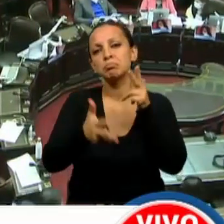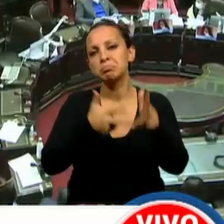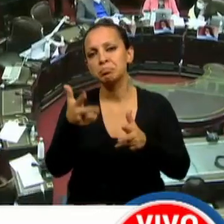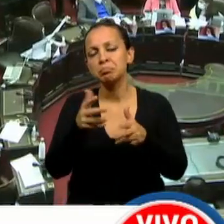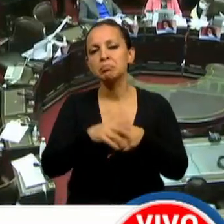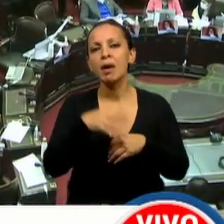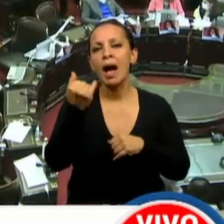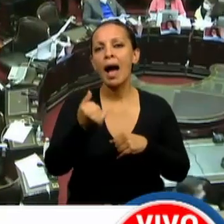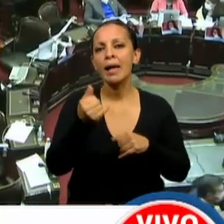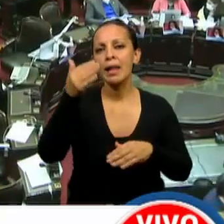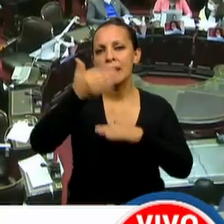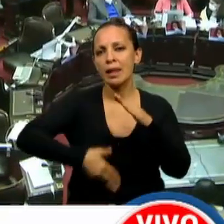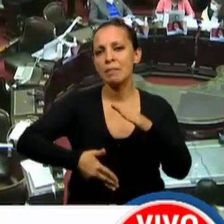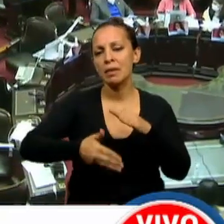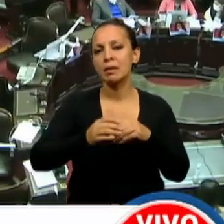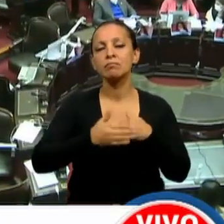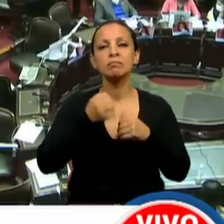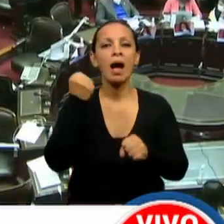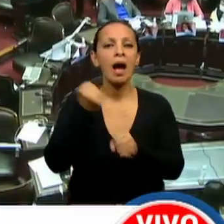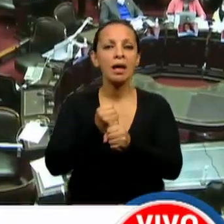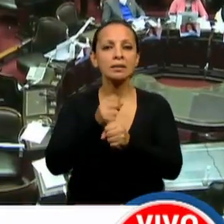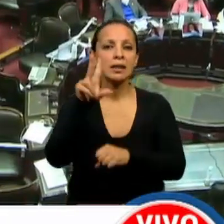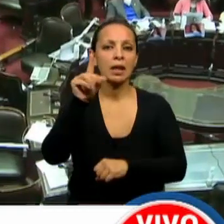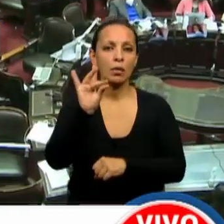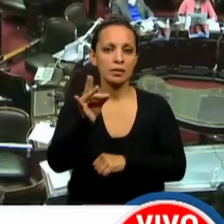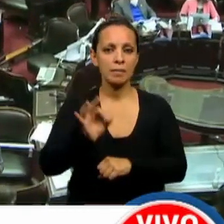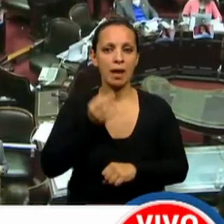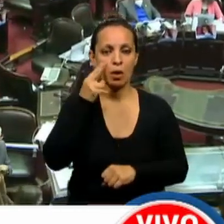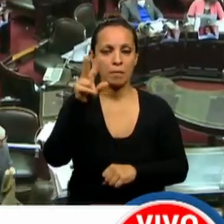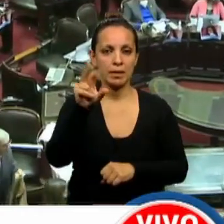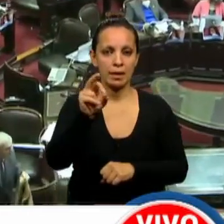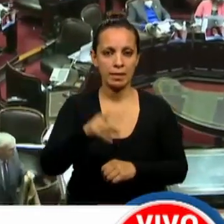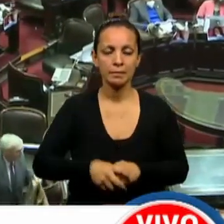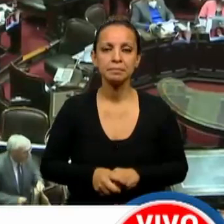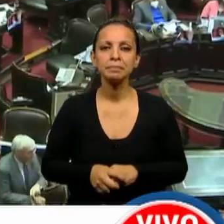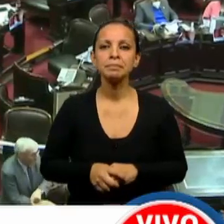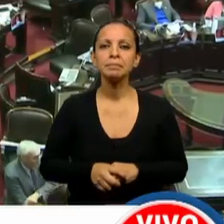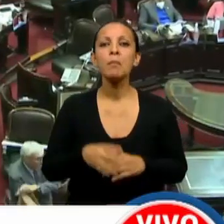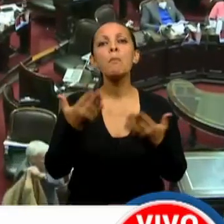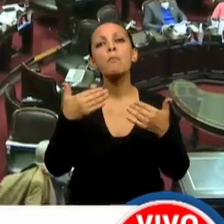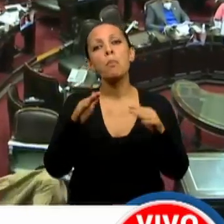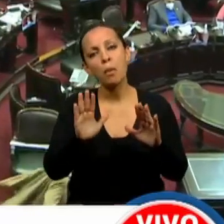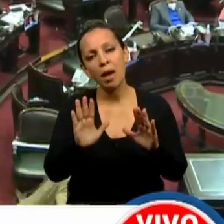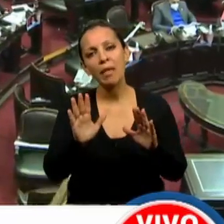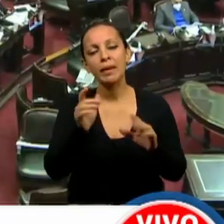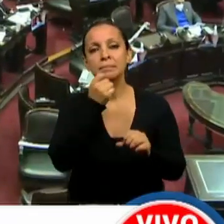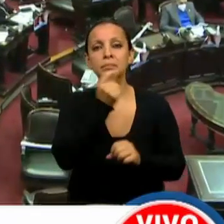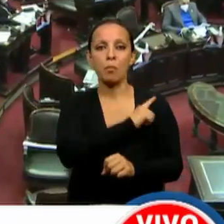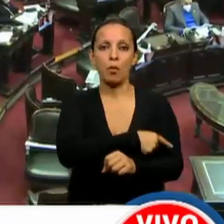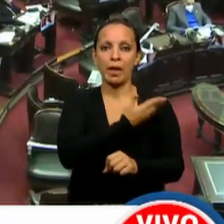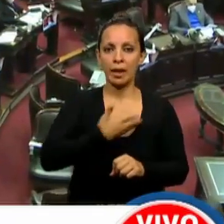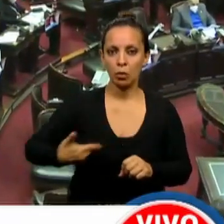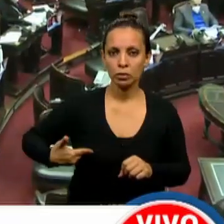un plazo de vigencia al 31 de diciembre del 2030, con la posibilidad por parte del Poder Ejecutivo